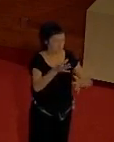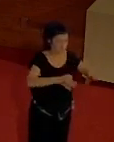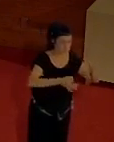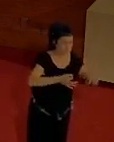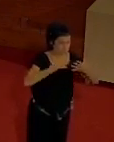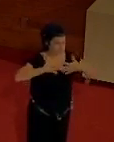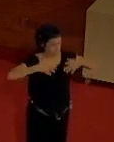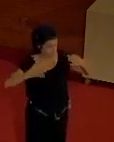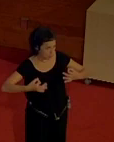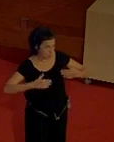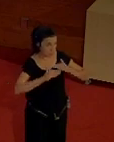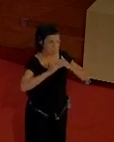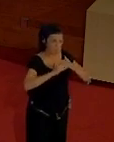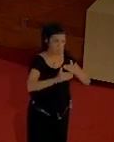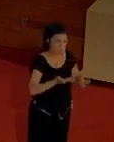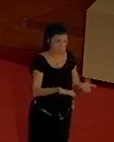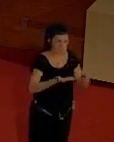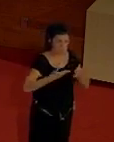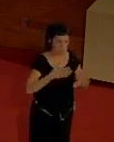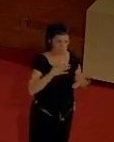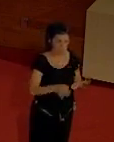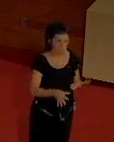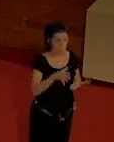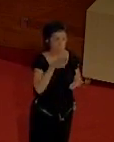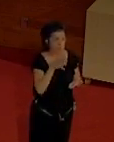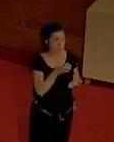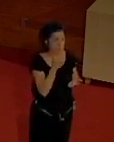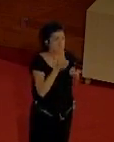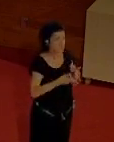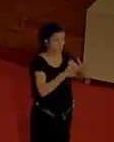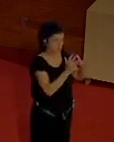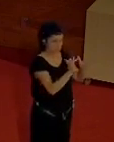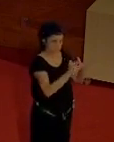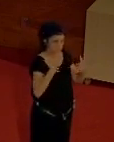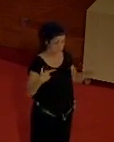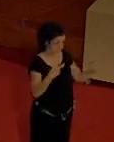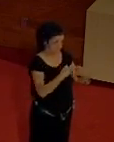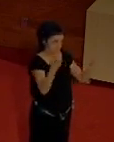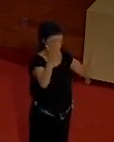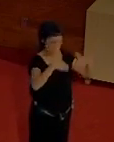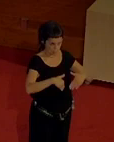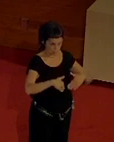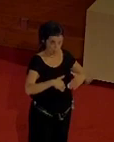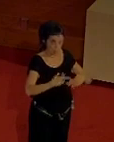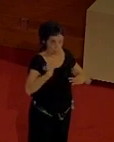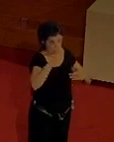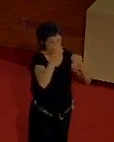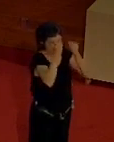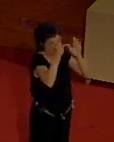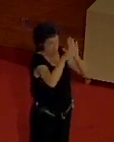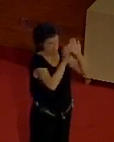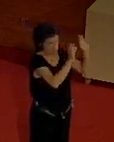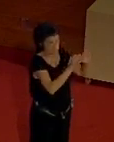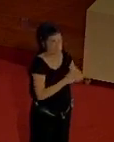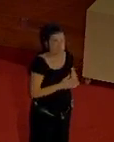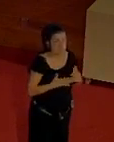mundo más sostenible porque las democracias no hacen la guerra entre sí nos manejamos con esas con esos esquemas luego vamos a